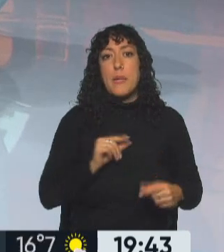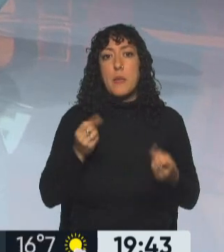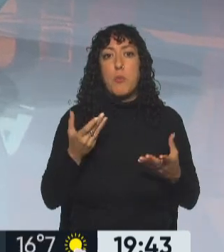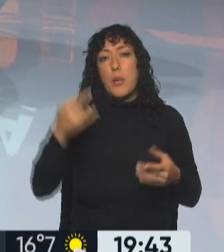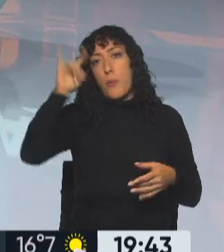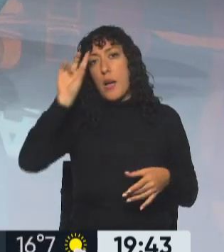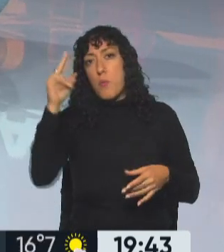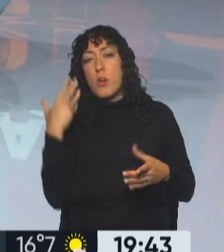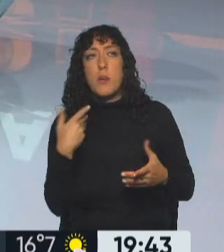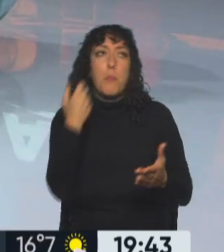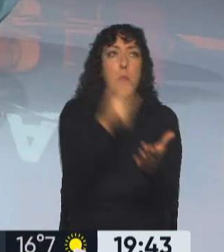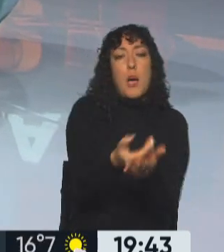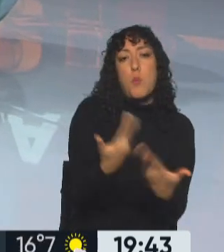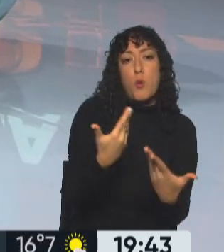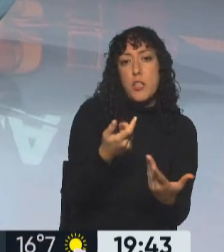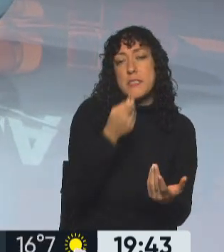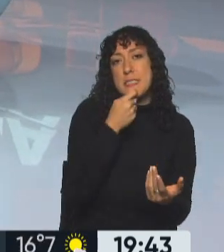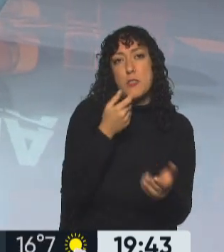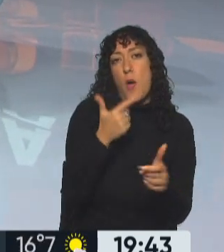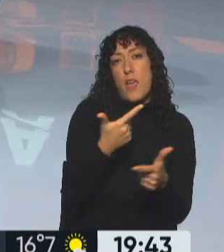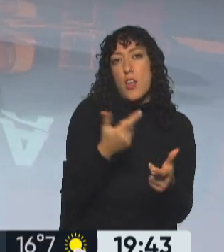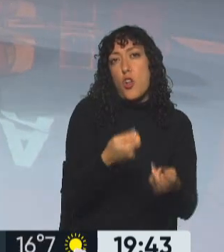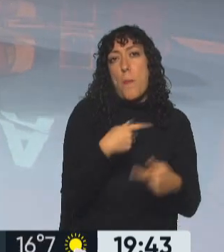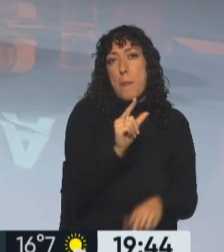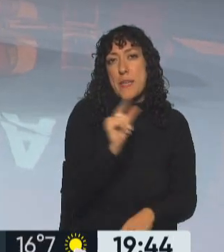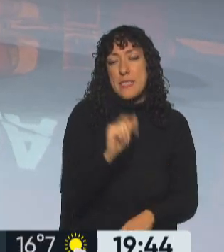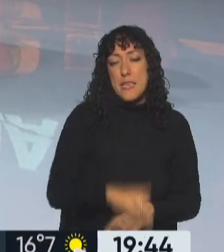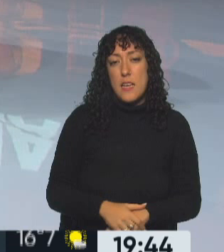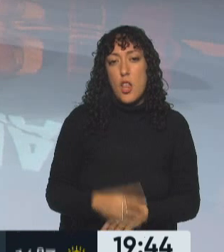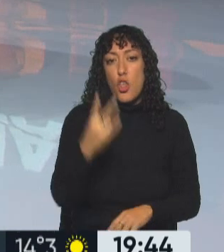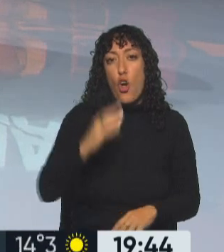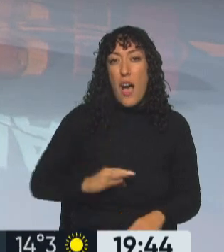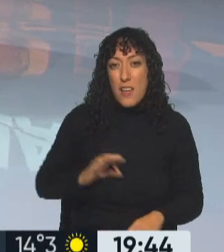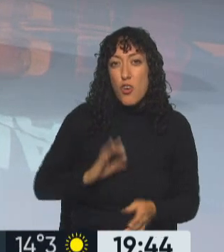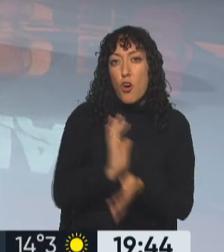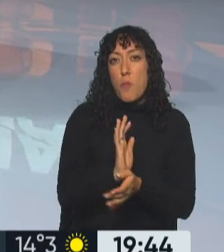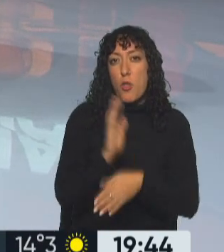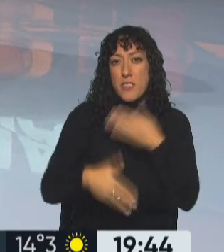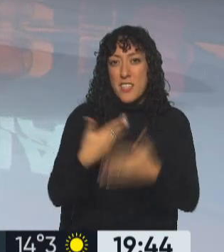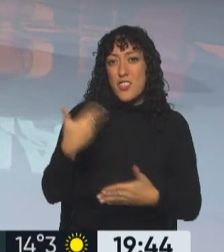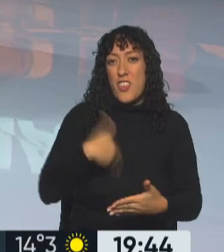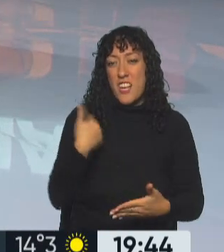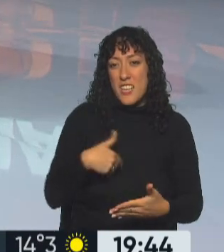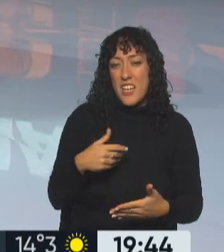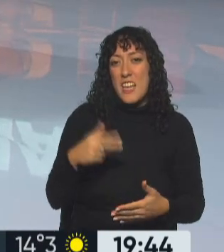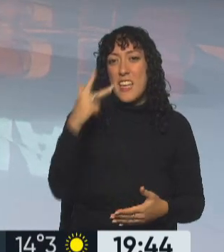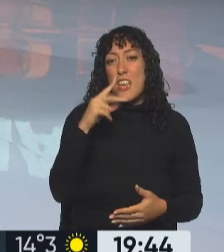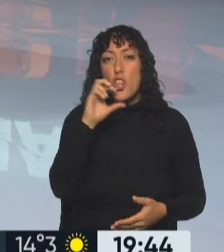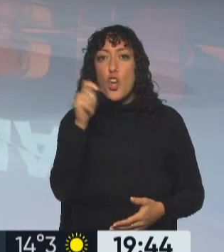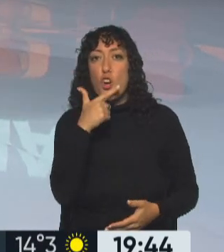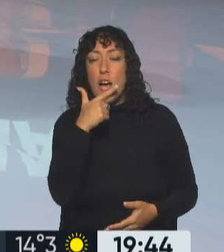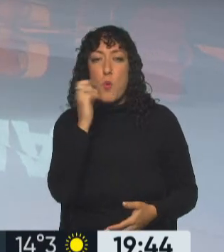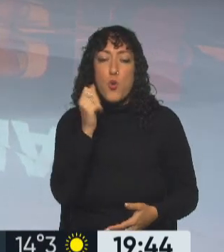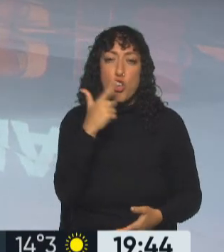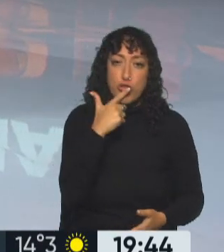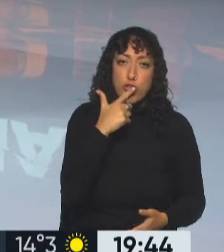vaca muerta le iban a poder pagar, si no, no nos hubiéramos prestado. Lo que sé que en 2 años hipotecaron la posibilidad de que el desarrollo de los hidrocarburos no convencionales